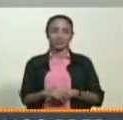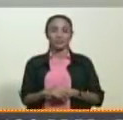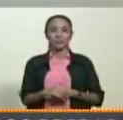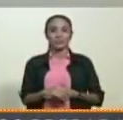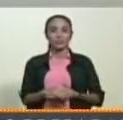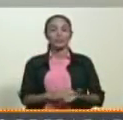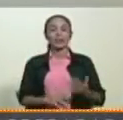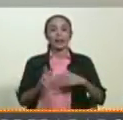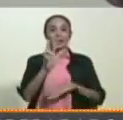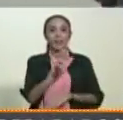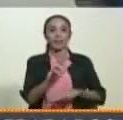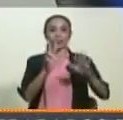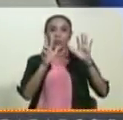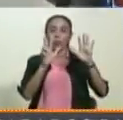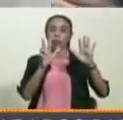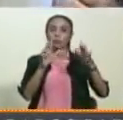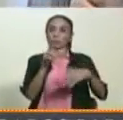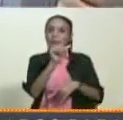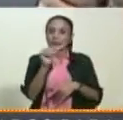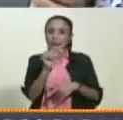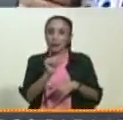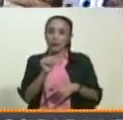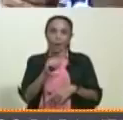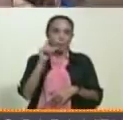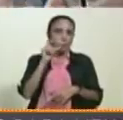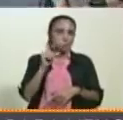38 semanas. Bueno, Dios la bendiga, pues.